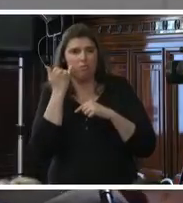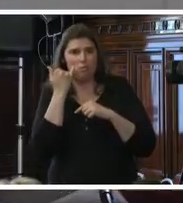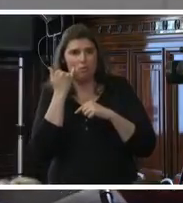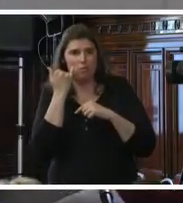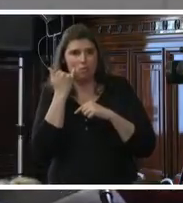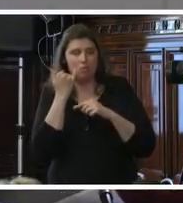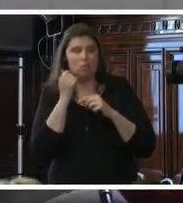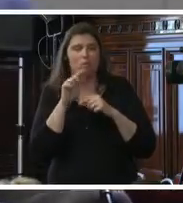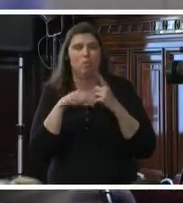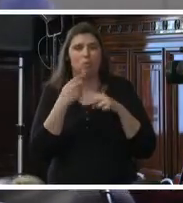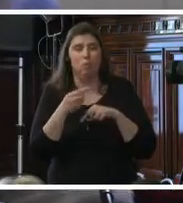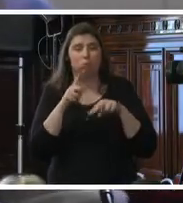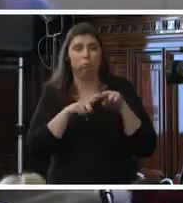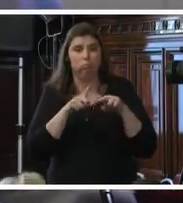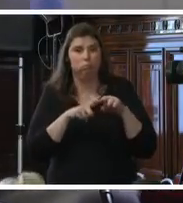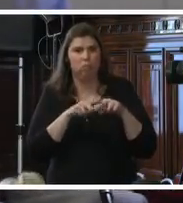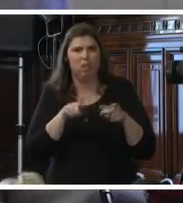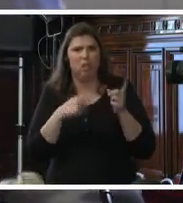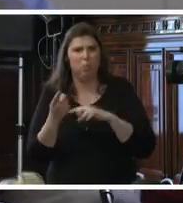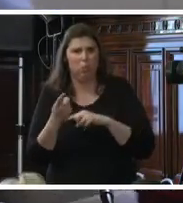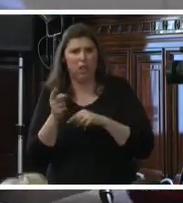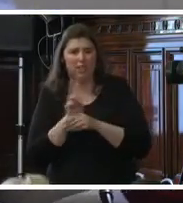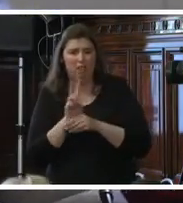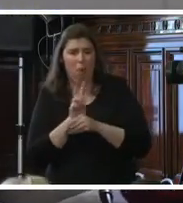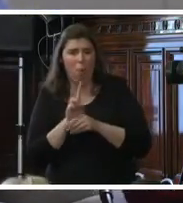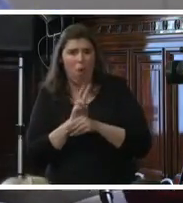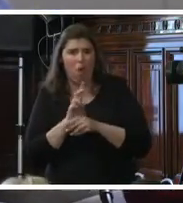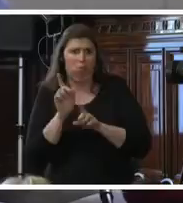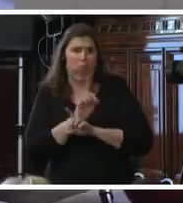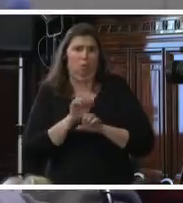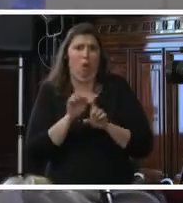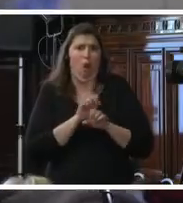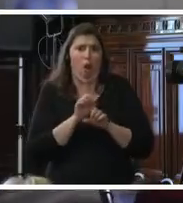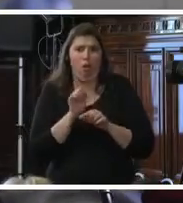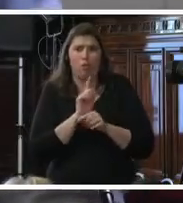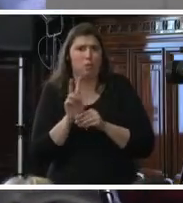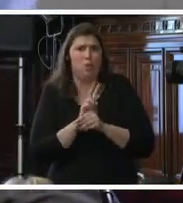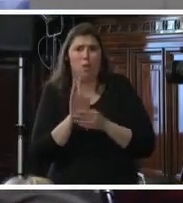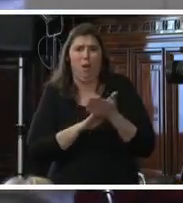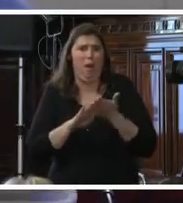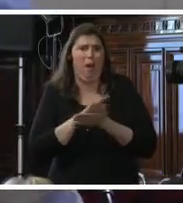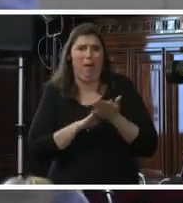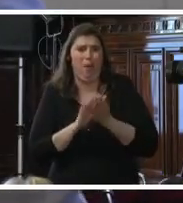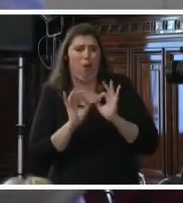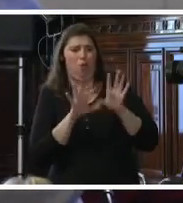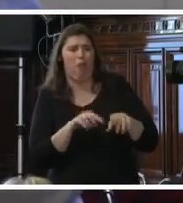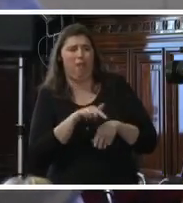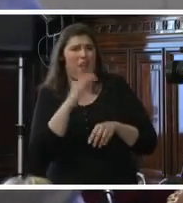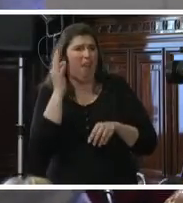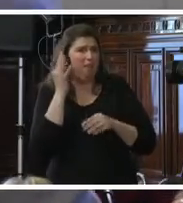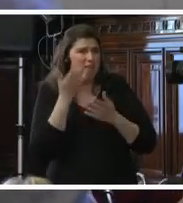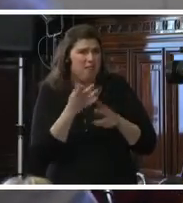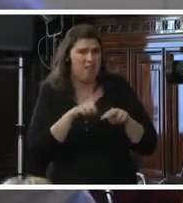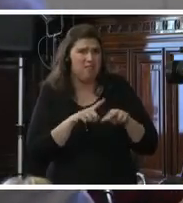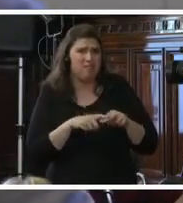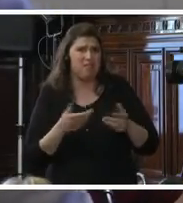una enfermedad de transmisión sexual con una virgen se va a curar de su enfermedad de transmisión sexual. No se cura nada, se la pasa a la niña. Y yo he visto